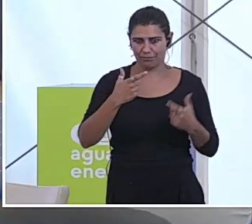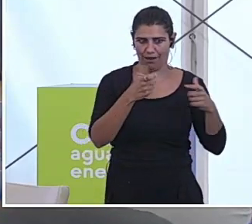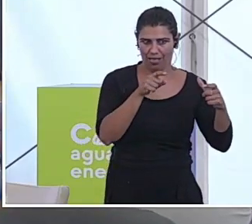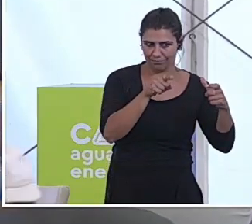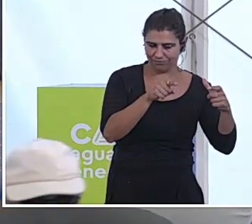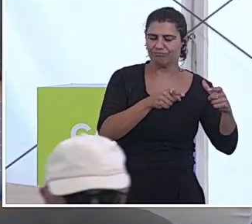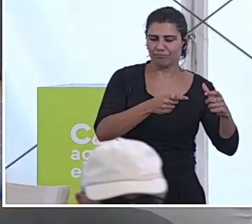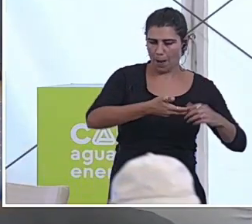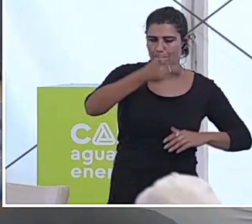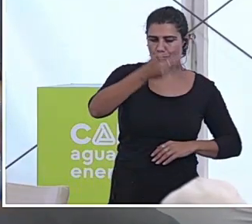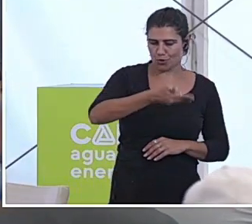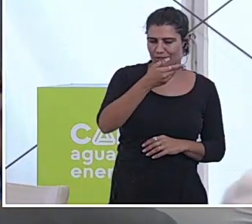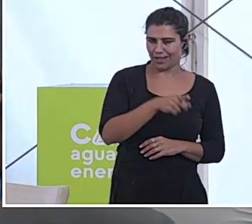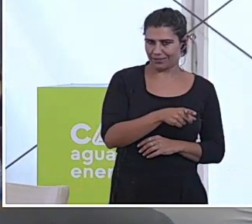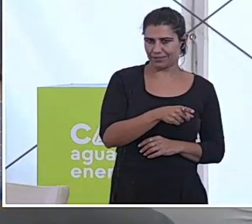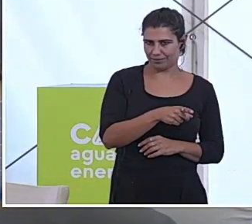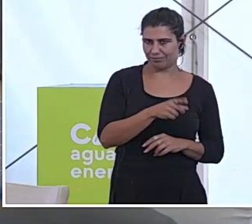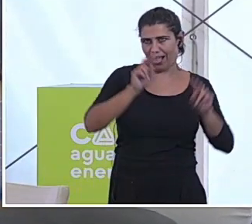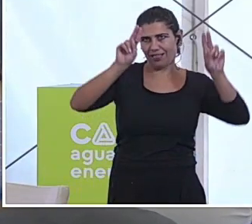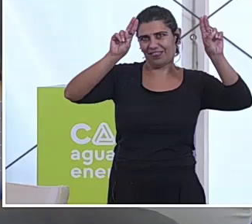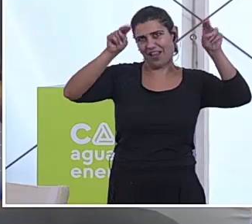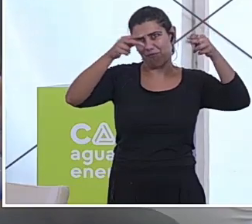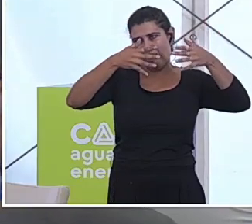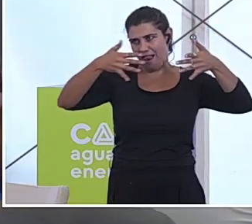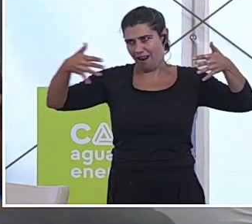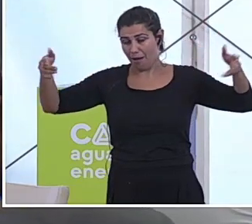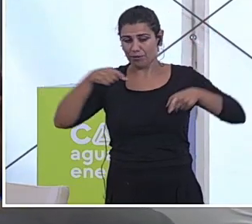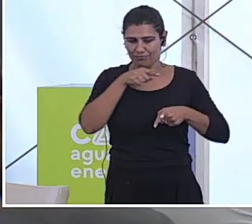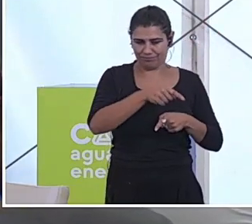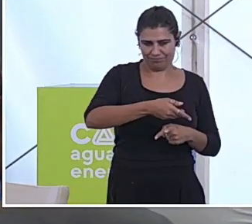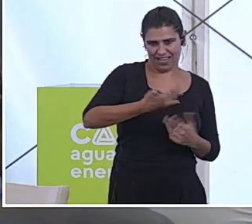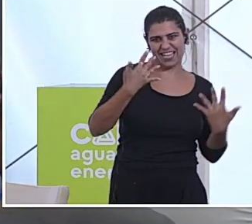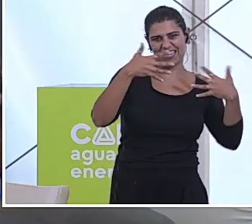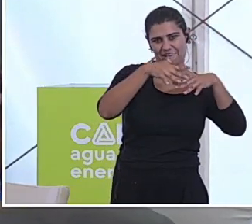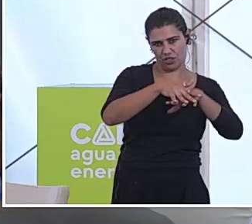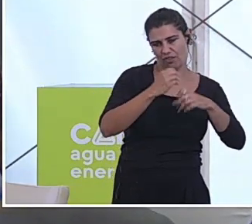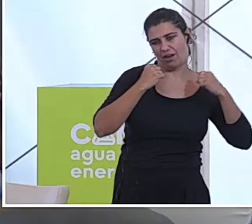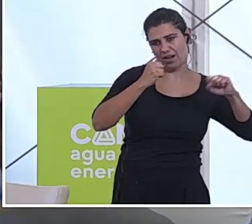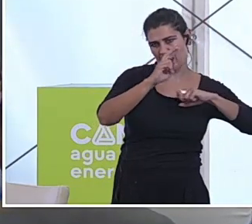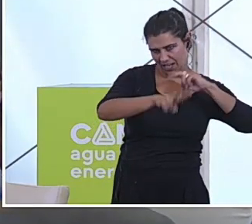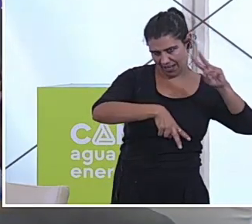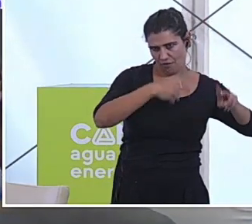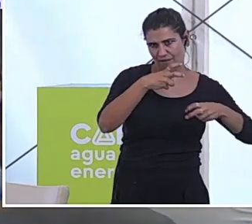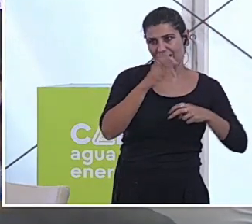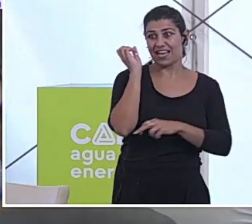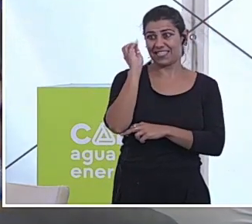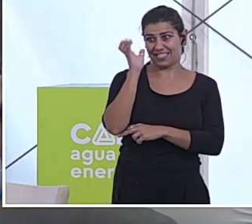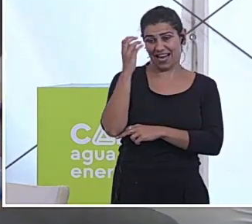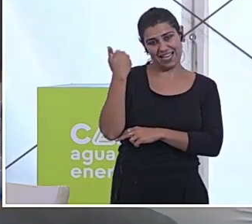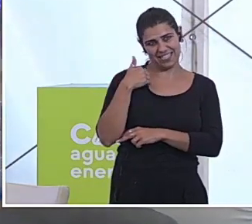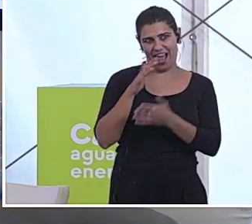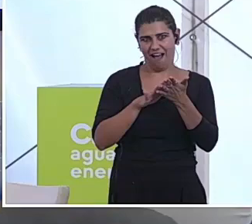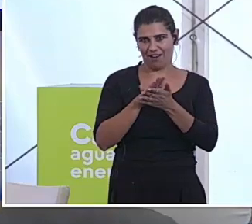todo este título de la presentación, que es integración de energías renovables, y llevamos 2 charlas hablando de eso.